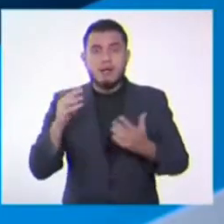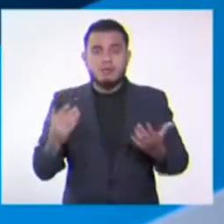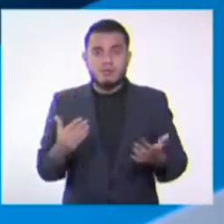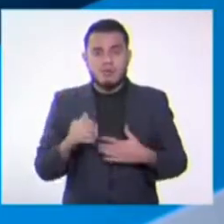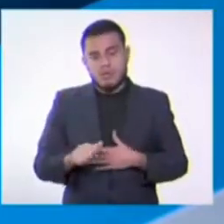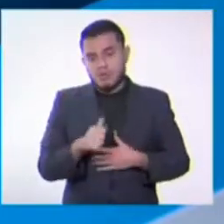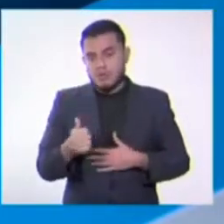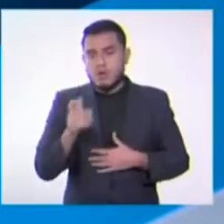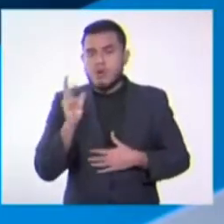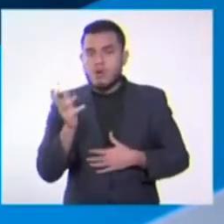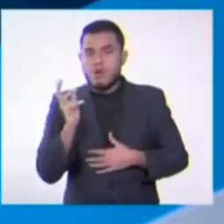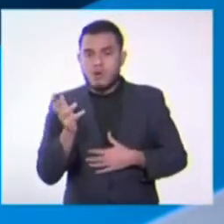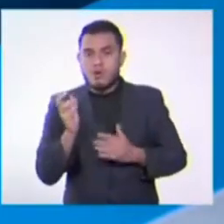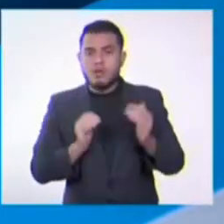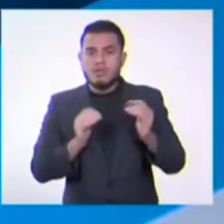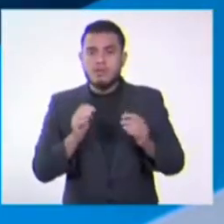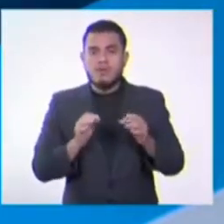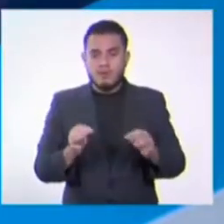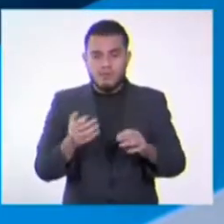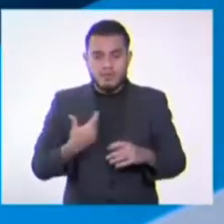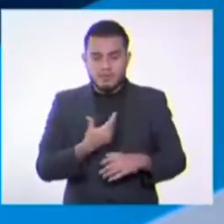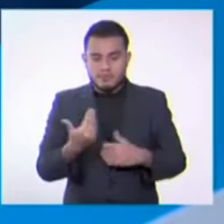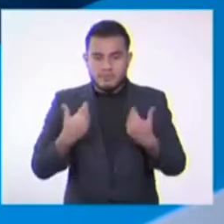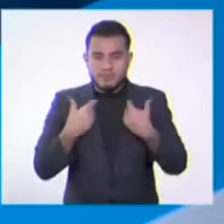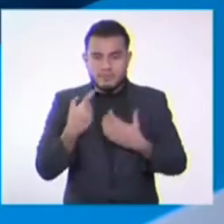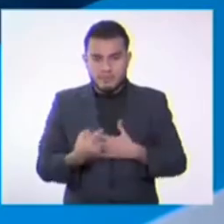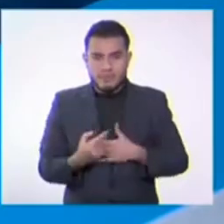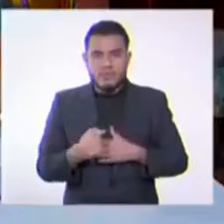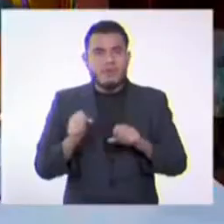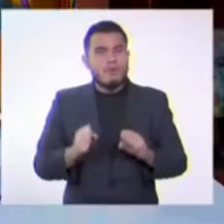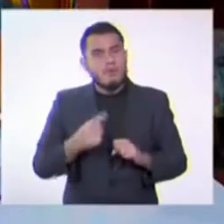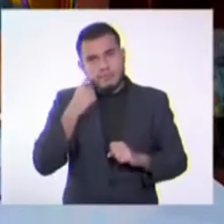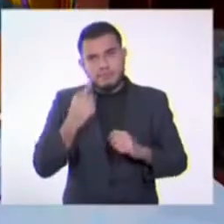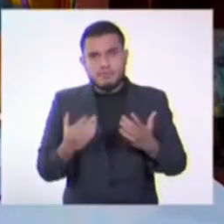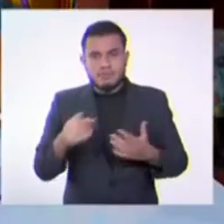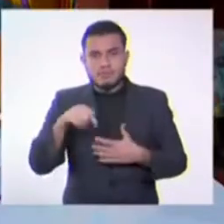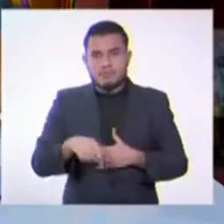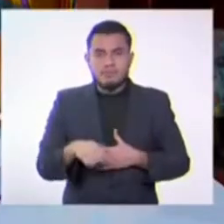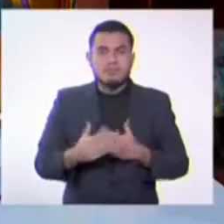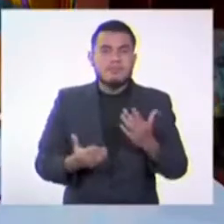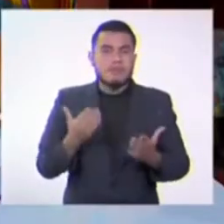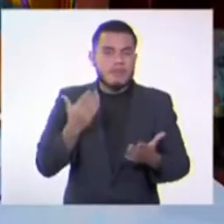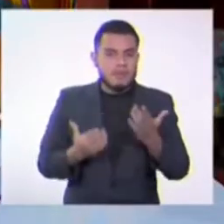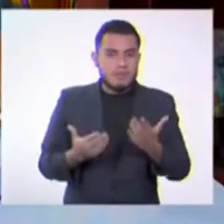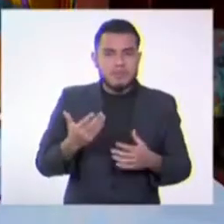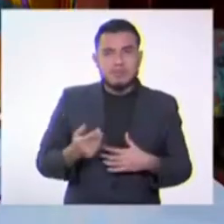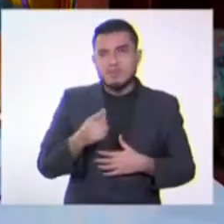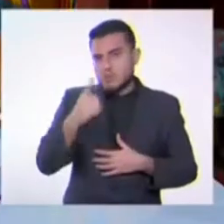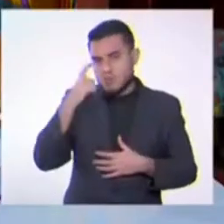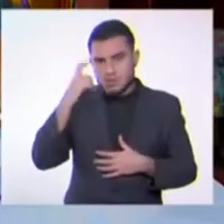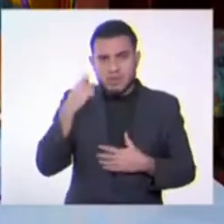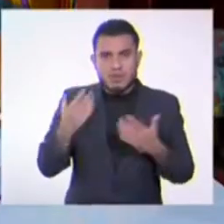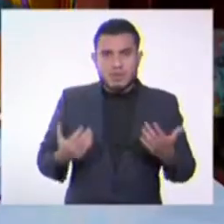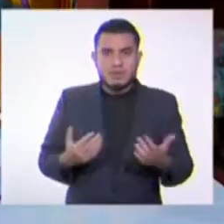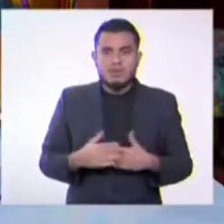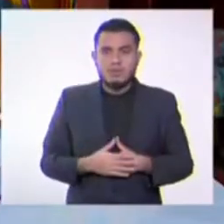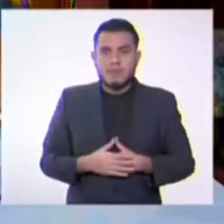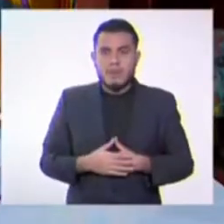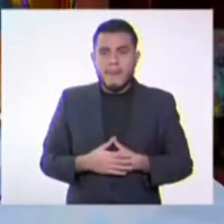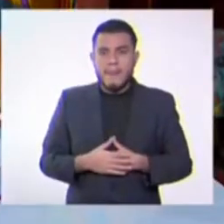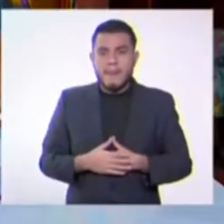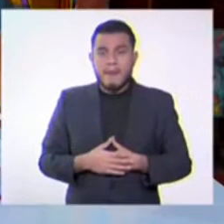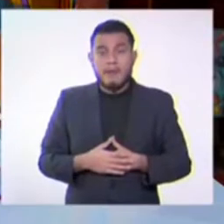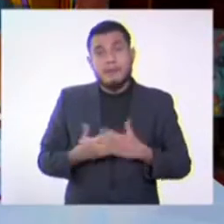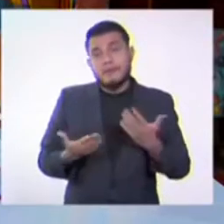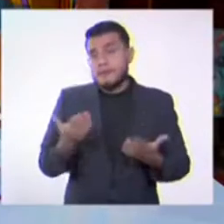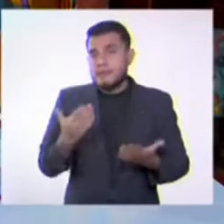demás colores que teníamos acá, puedes distinguirlos ahora. Posiblemente, si no los recuerdas, a lo mejor no